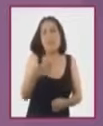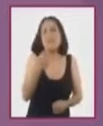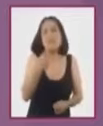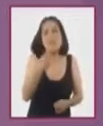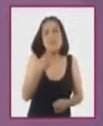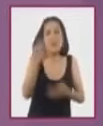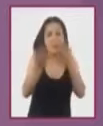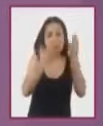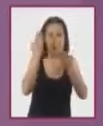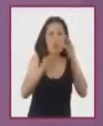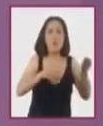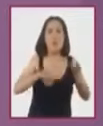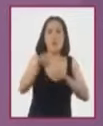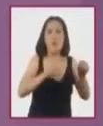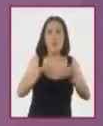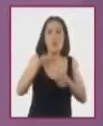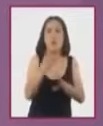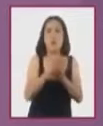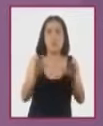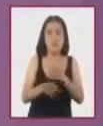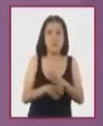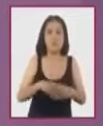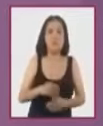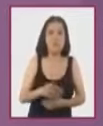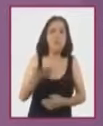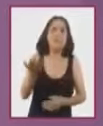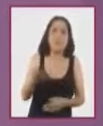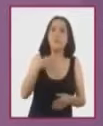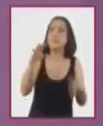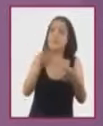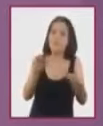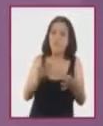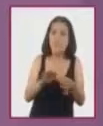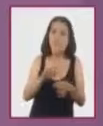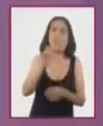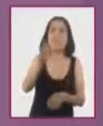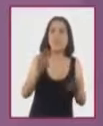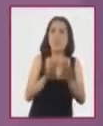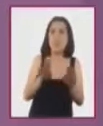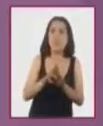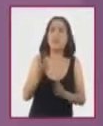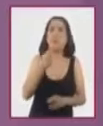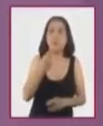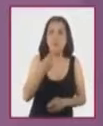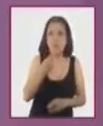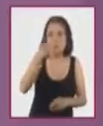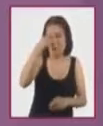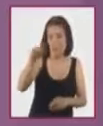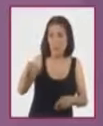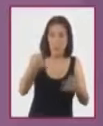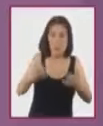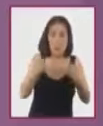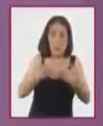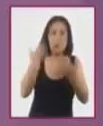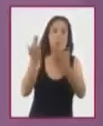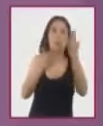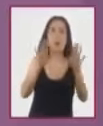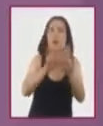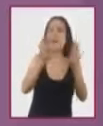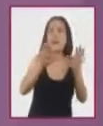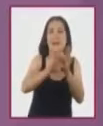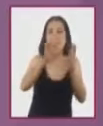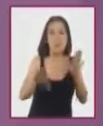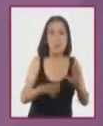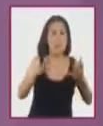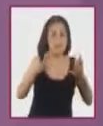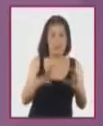el movimiento de las cosas? Bueno, uno de los usos quizás más cercanos a los jóvenes es el movimiento de las pelotas, por